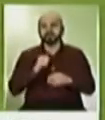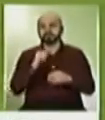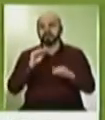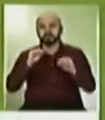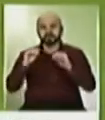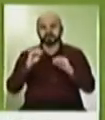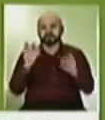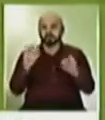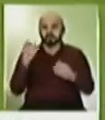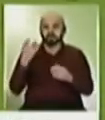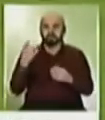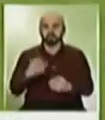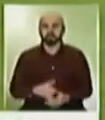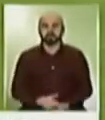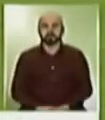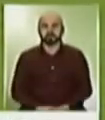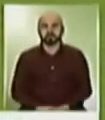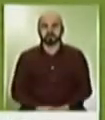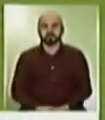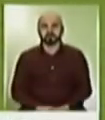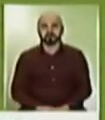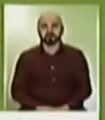fanáticos. ¡Ojo, Alexis!